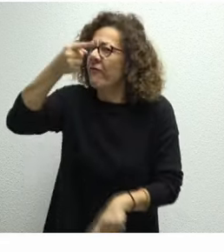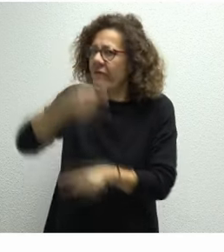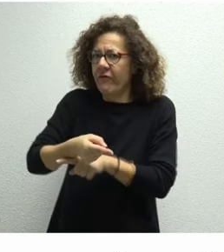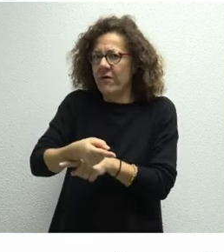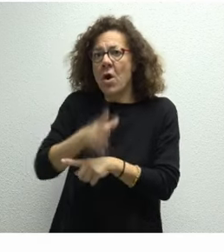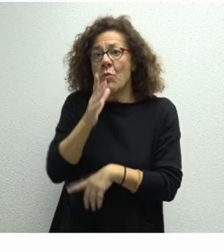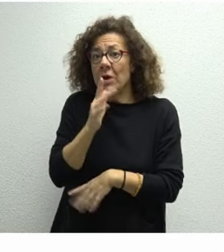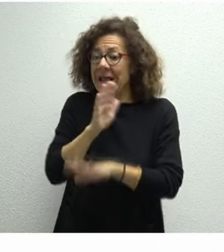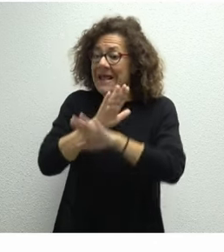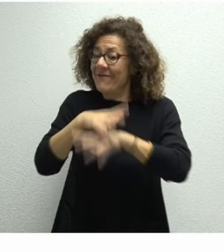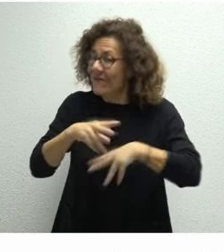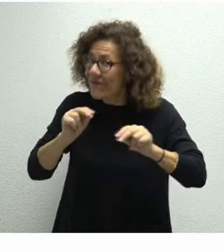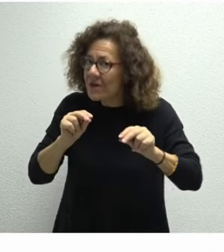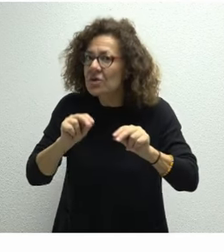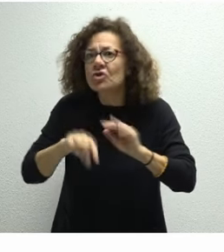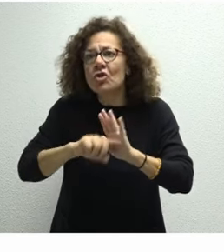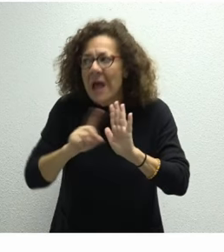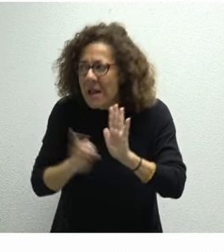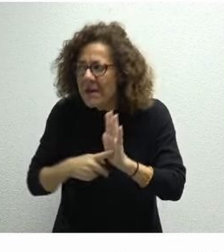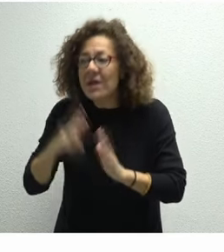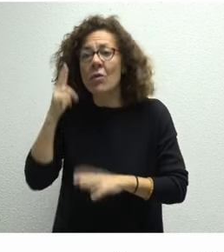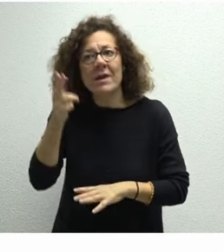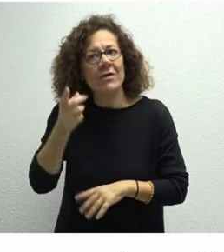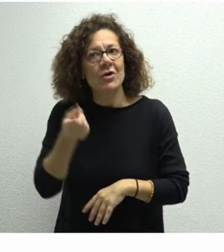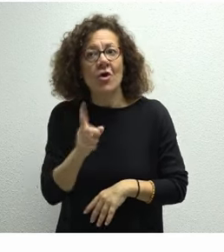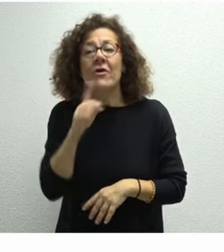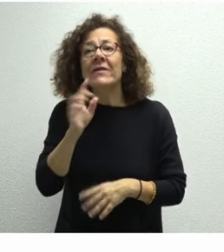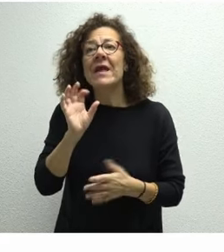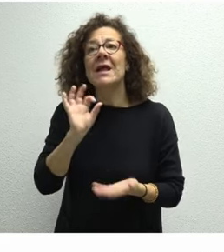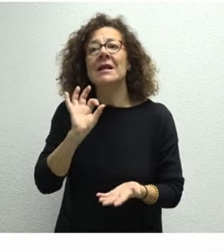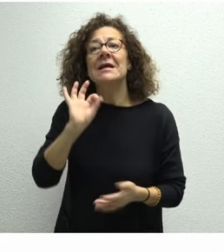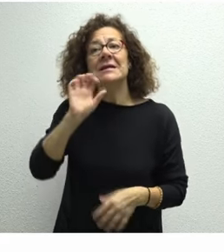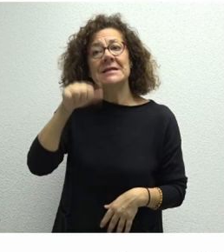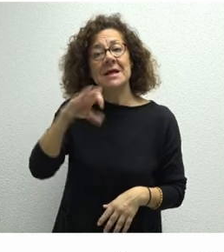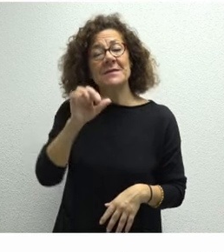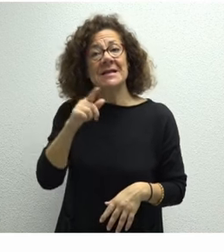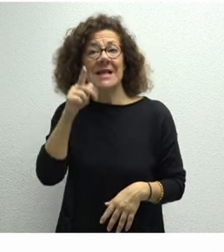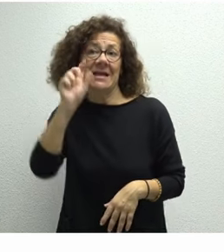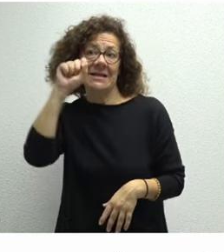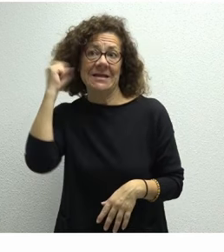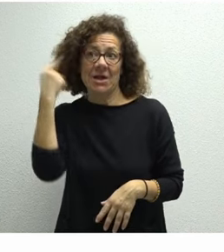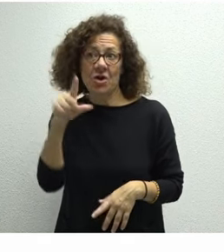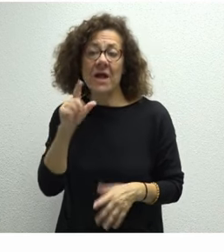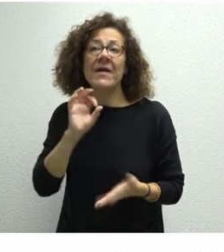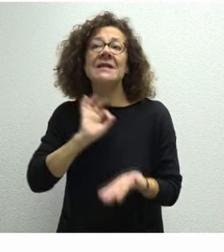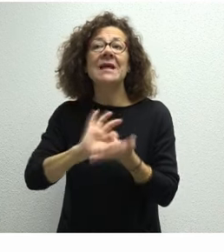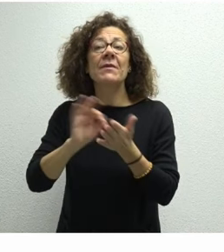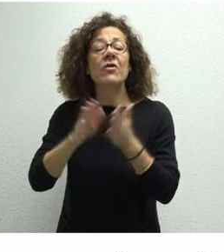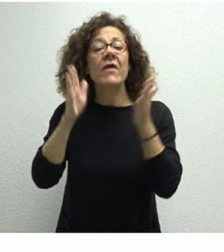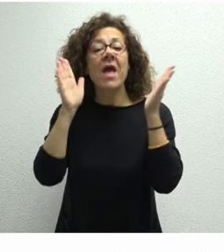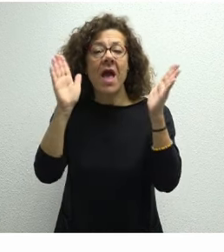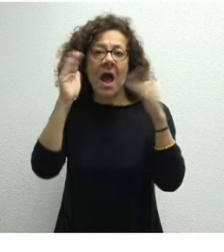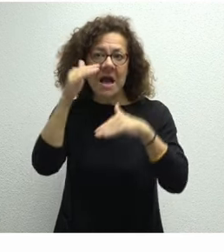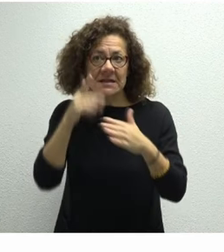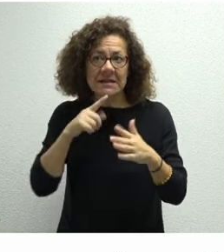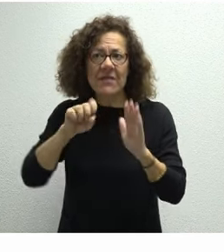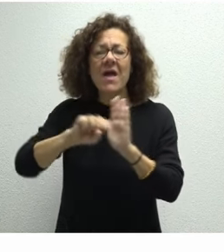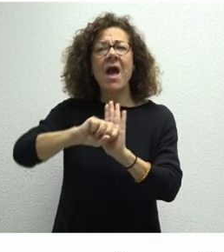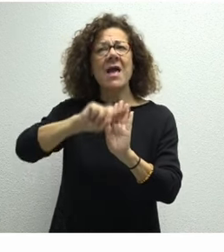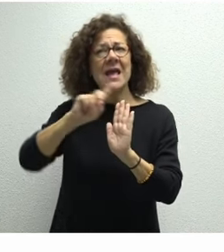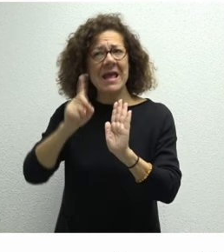jubilarse del servicio de del ssd de Girona del servicio de asistencia integral